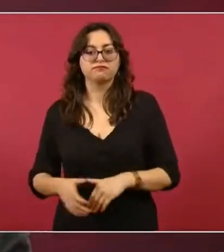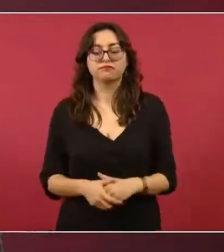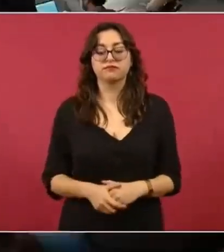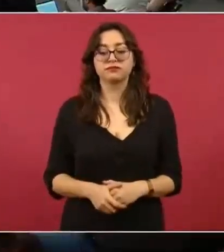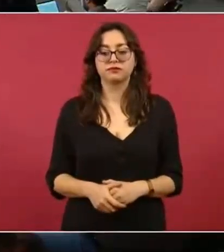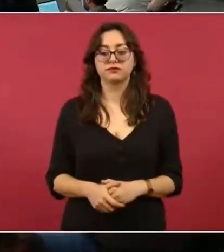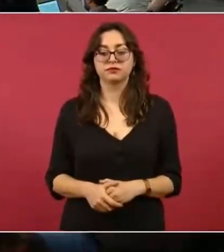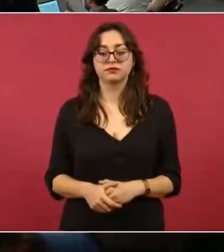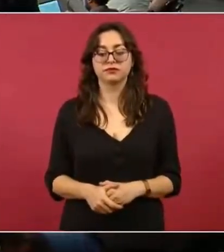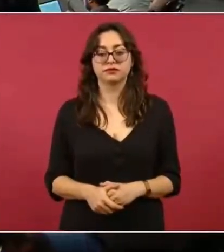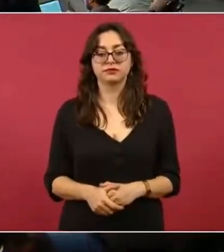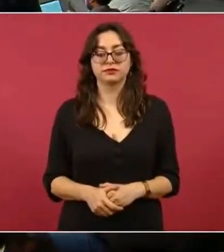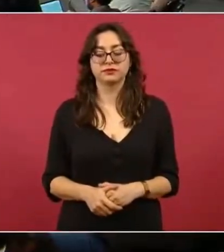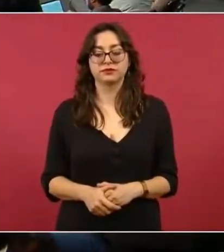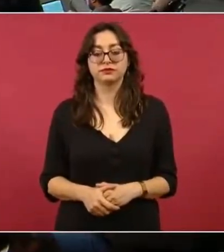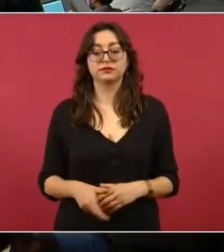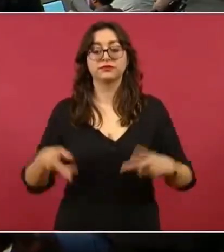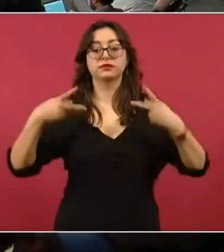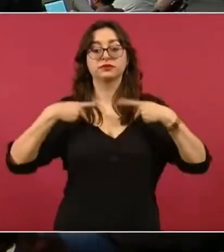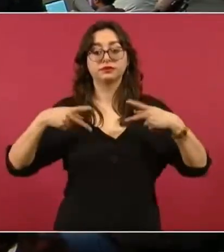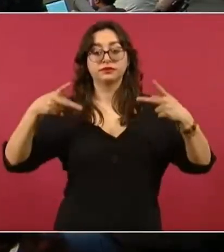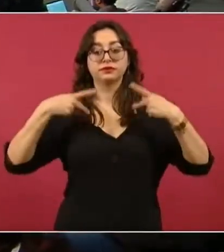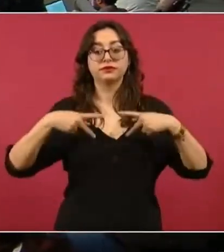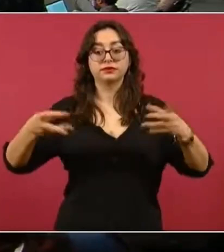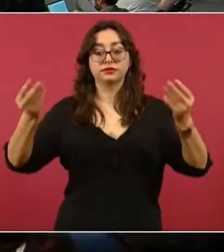Entonces, mucha gente